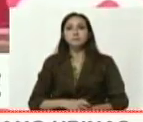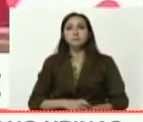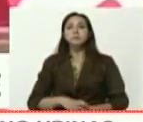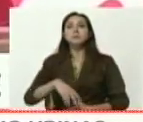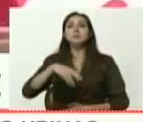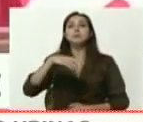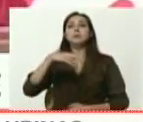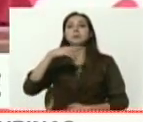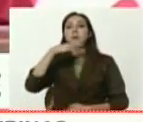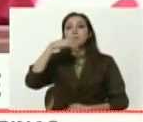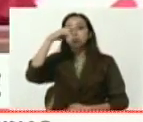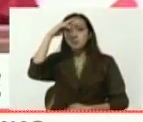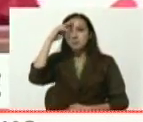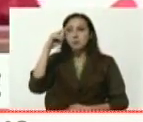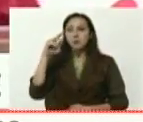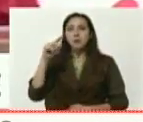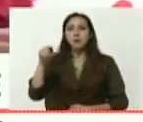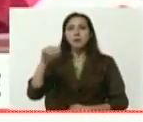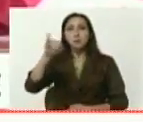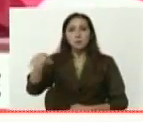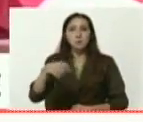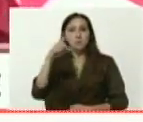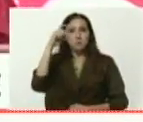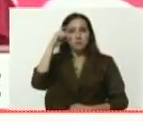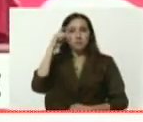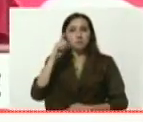Padre Numa Molina.